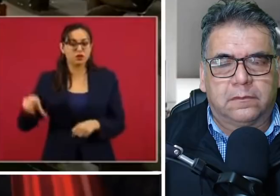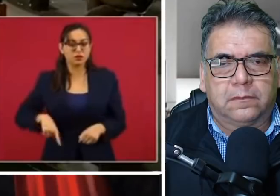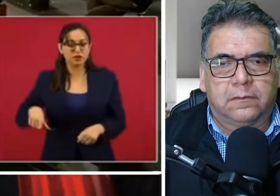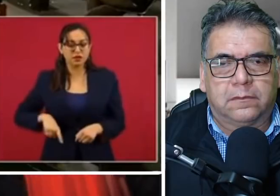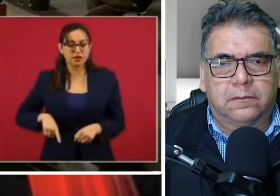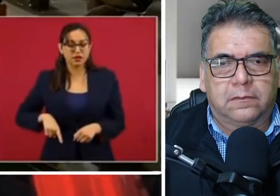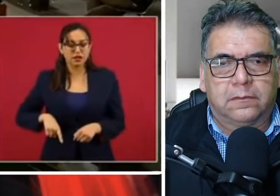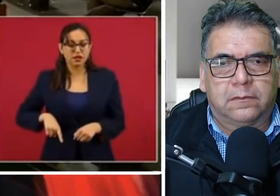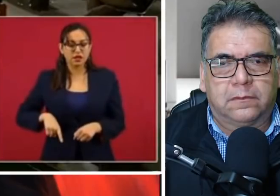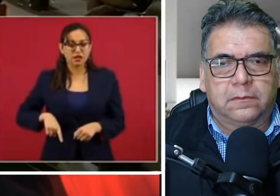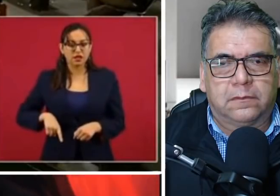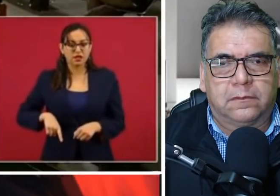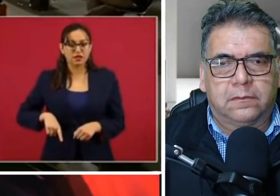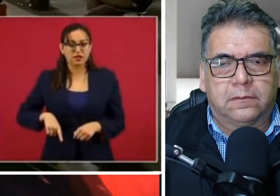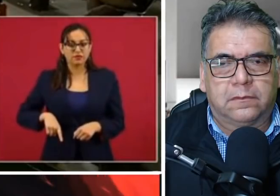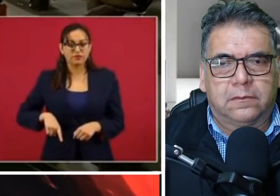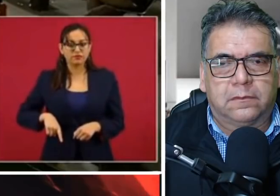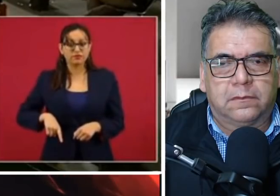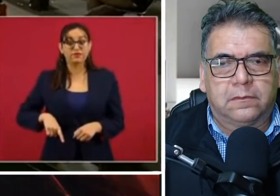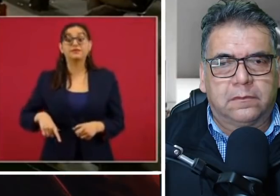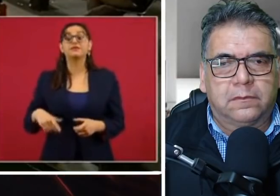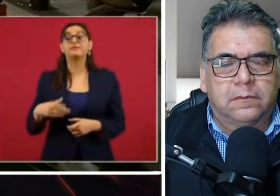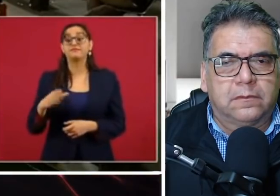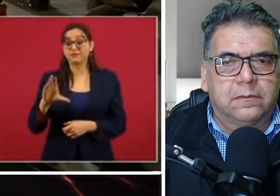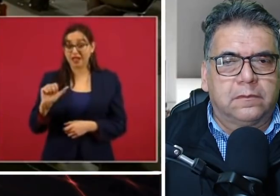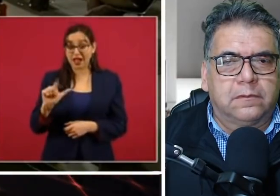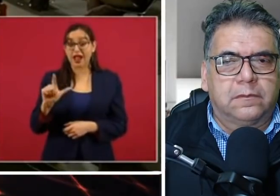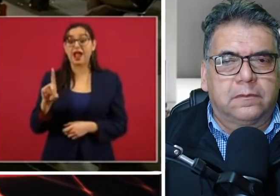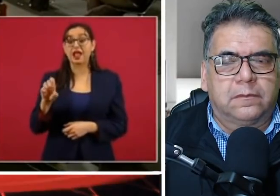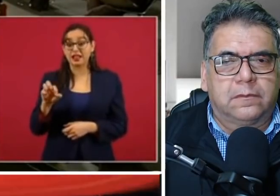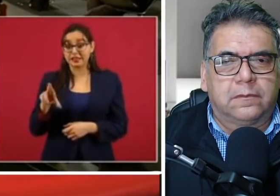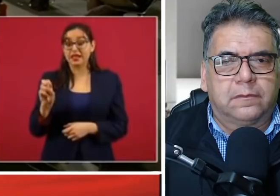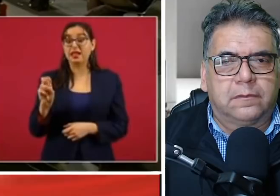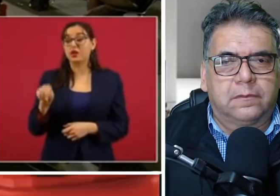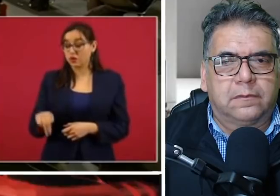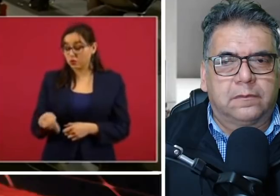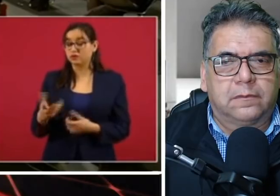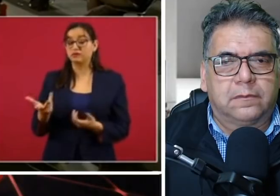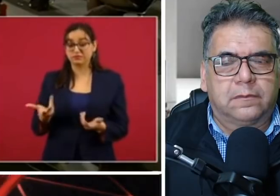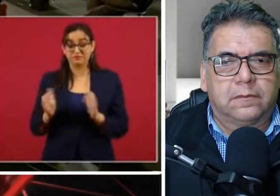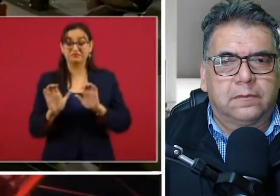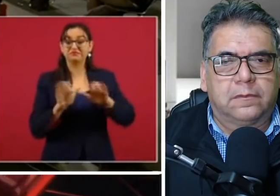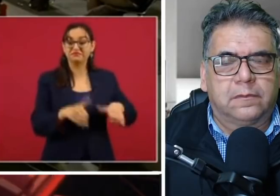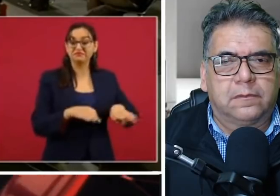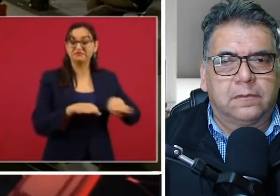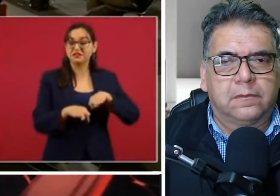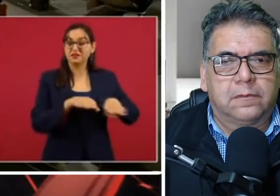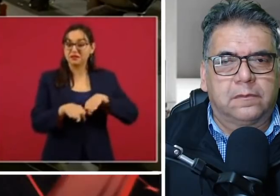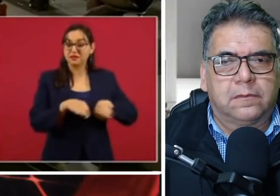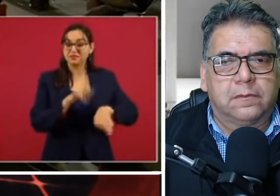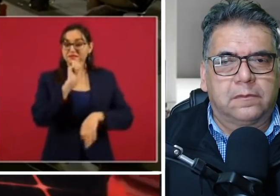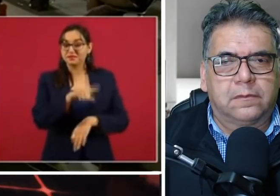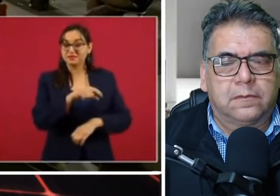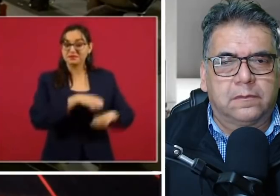Calderón. Felipe Calderón. De Calderón. Bueno, pero no solo fue eso. Esta